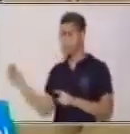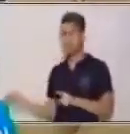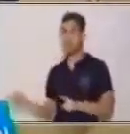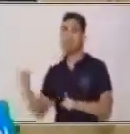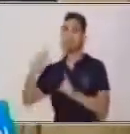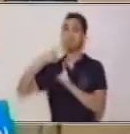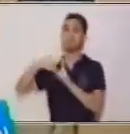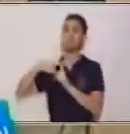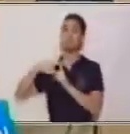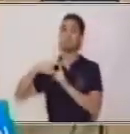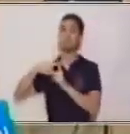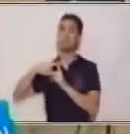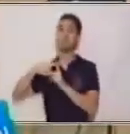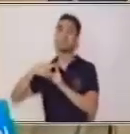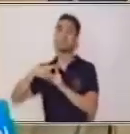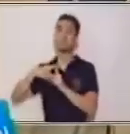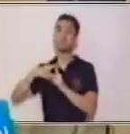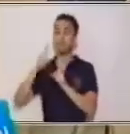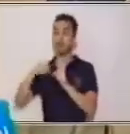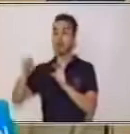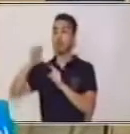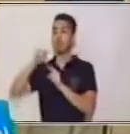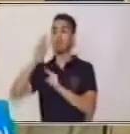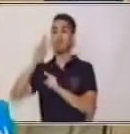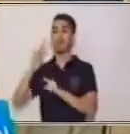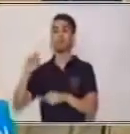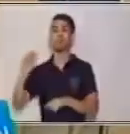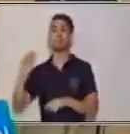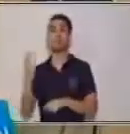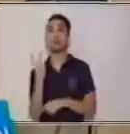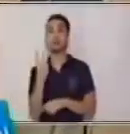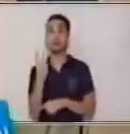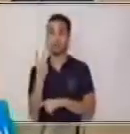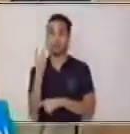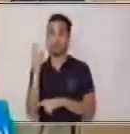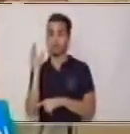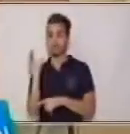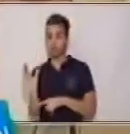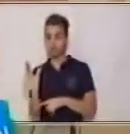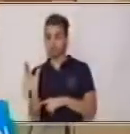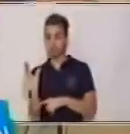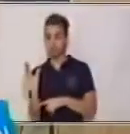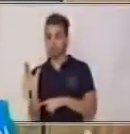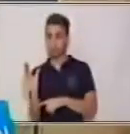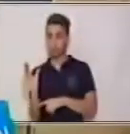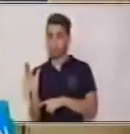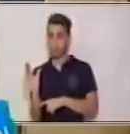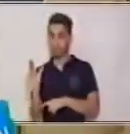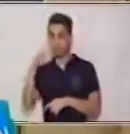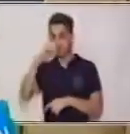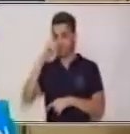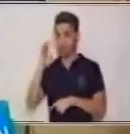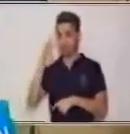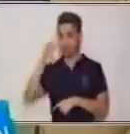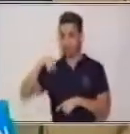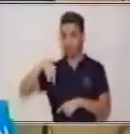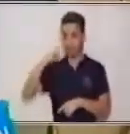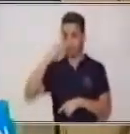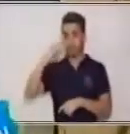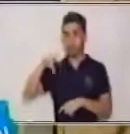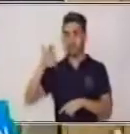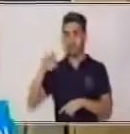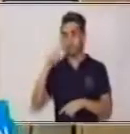más el cuadrado del segundo término. Si usted se da cuenta, ahorita lo trabajamos con